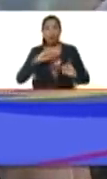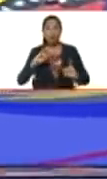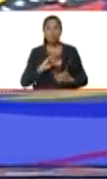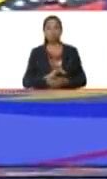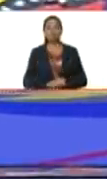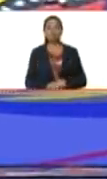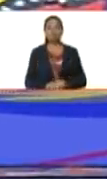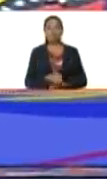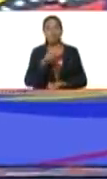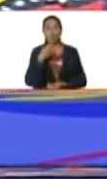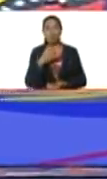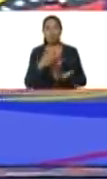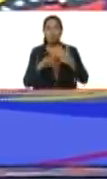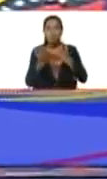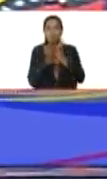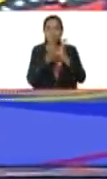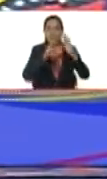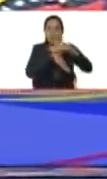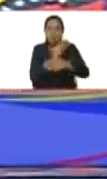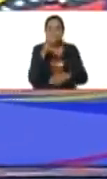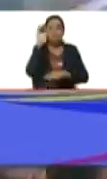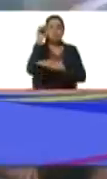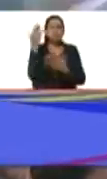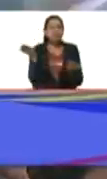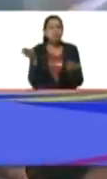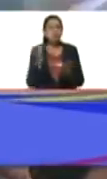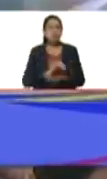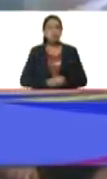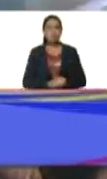Cuarto año. ¿Y qué vas a estudiar en la universidad?